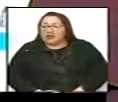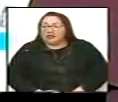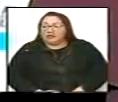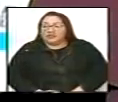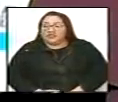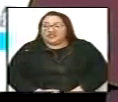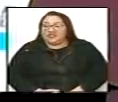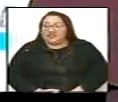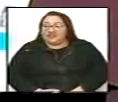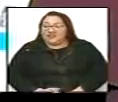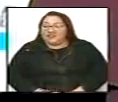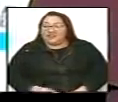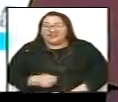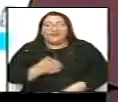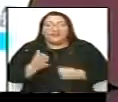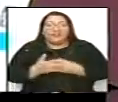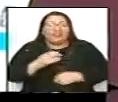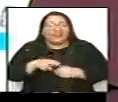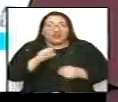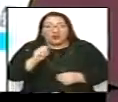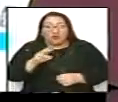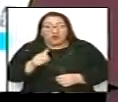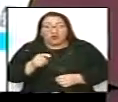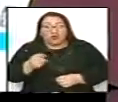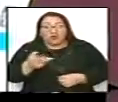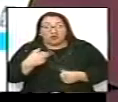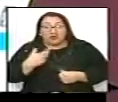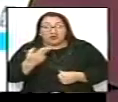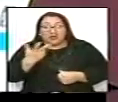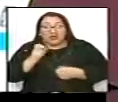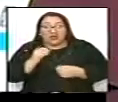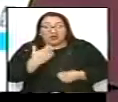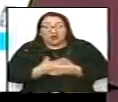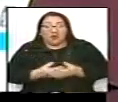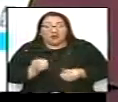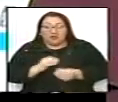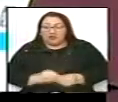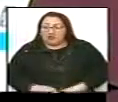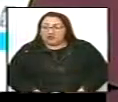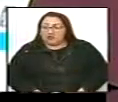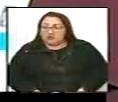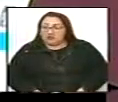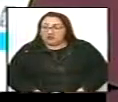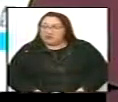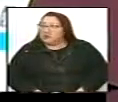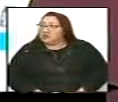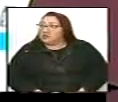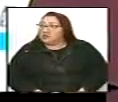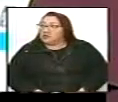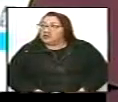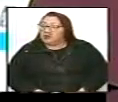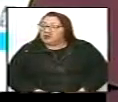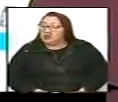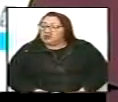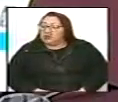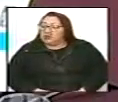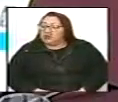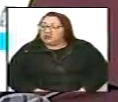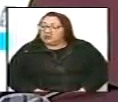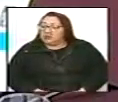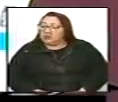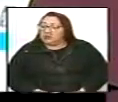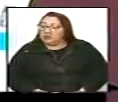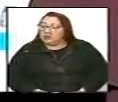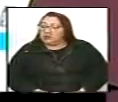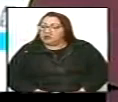¿qué significa esto de decir, bueno, tú me presentas 30 pruebas adicionales? ¿Por qué no la presentaste, pues, en agosto, no?